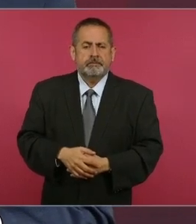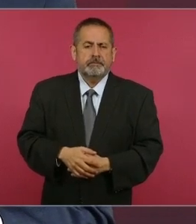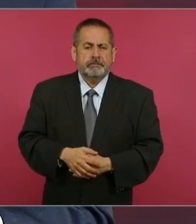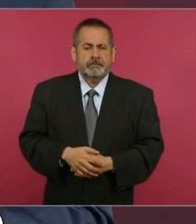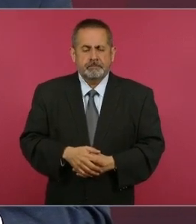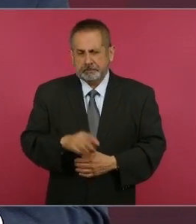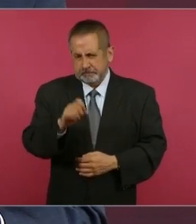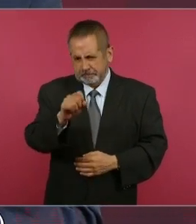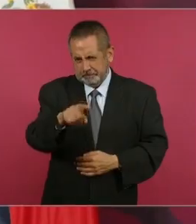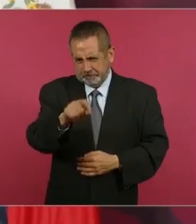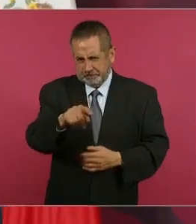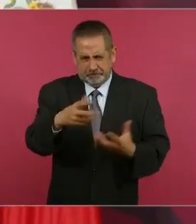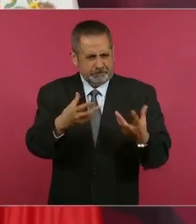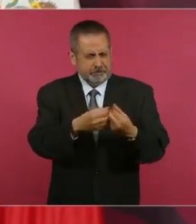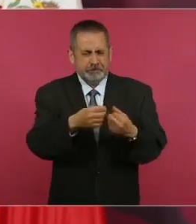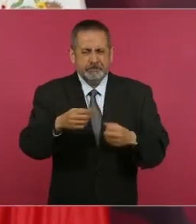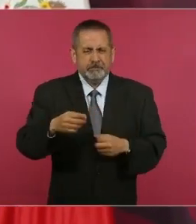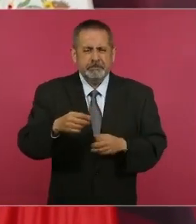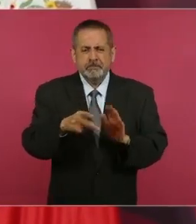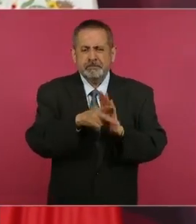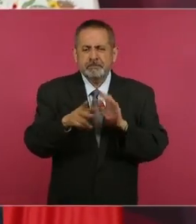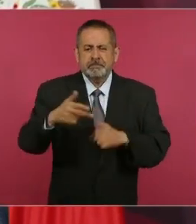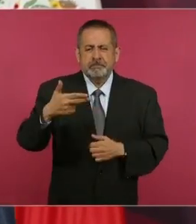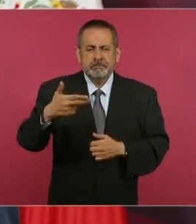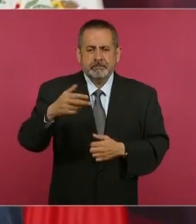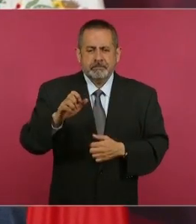los de El Heraldo,